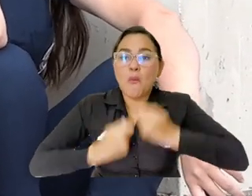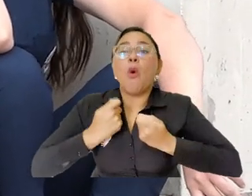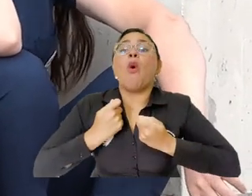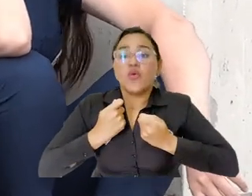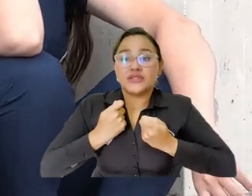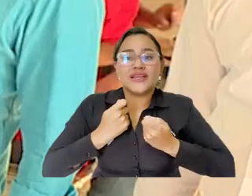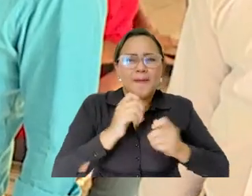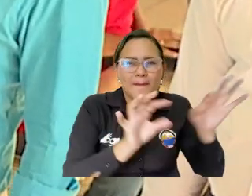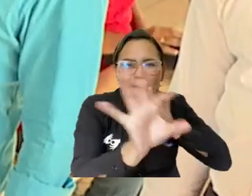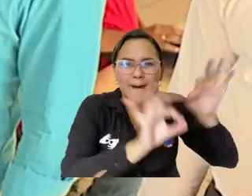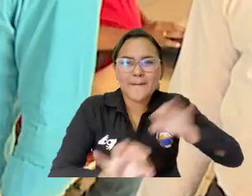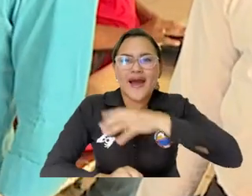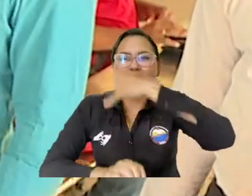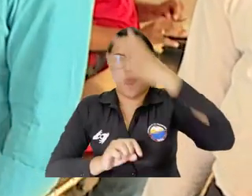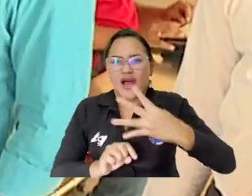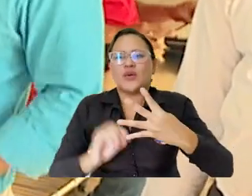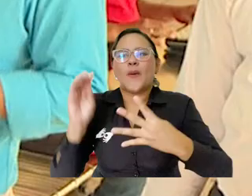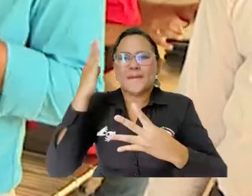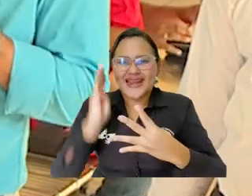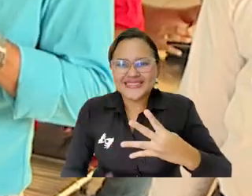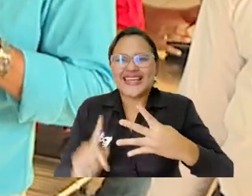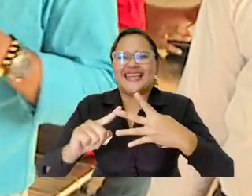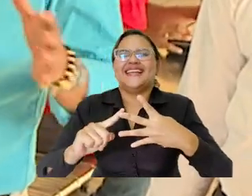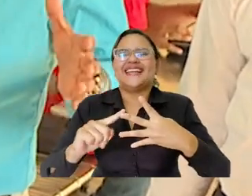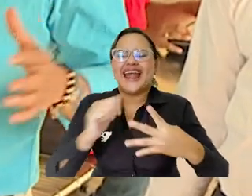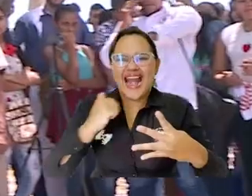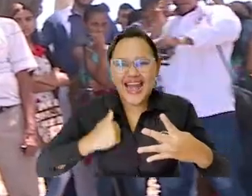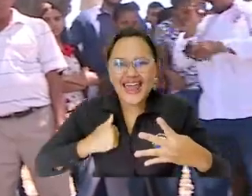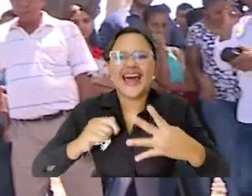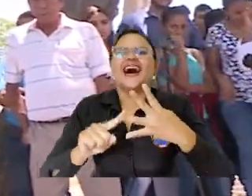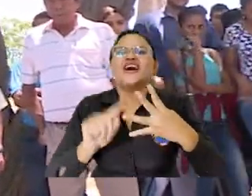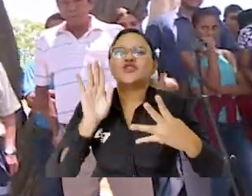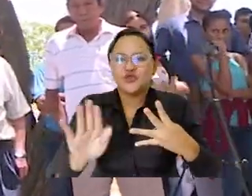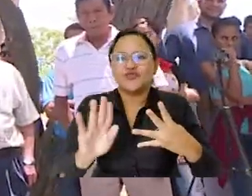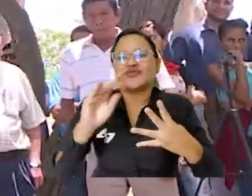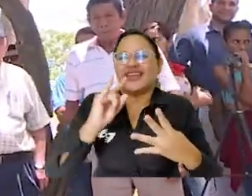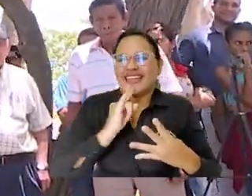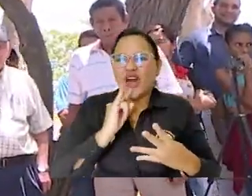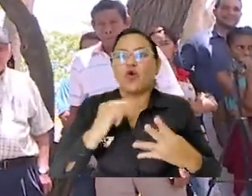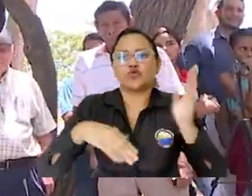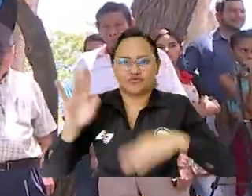y disputó la final con cuatro académicos de Brasil, Canadá y Estados